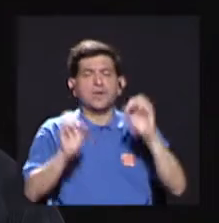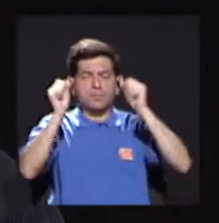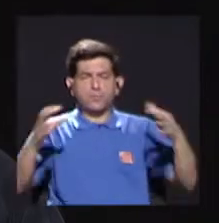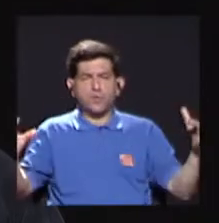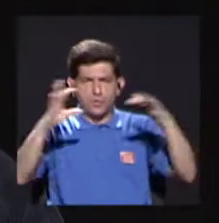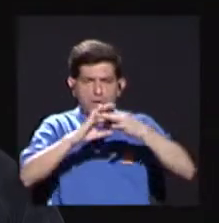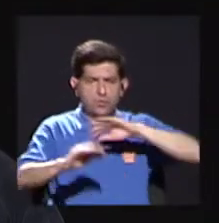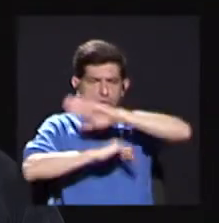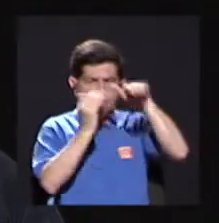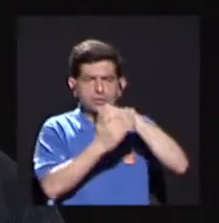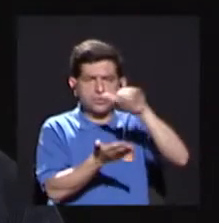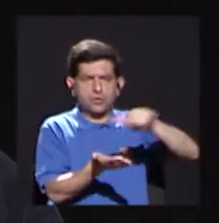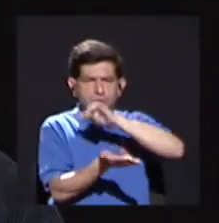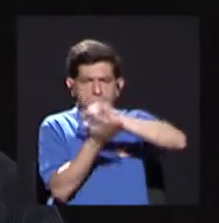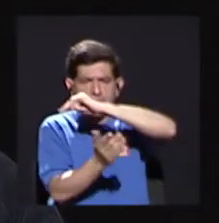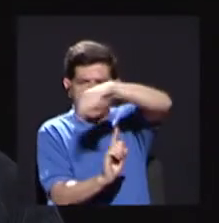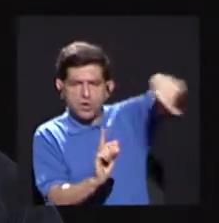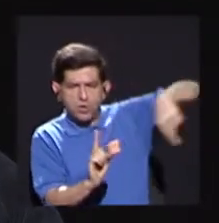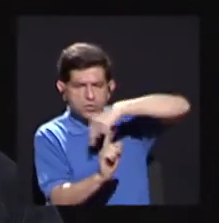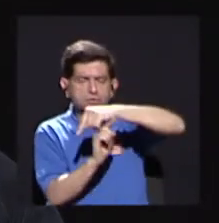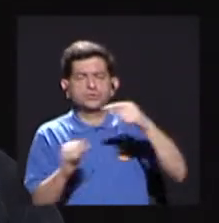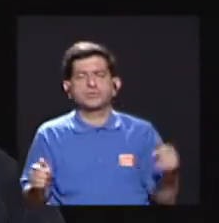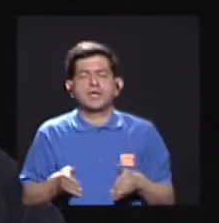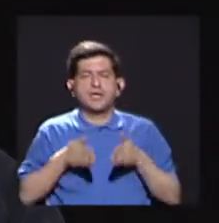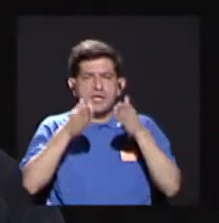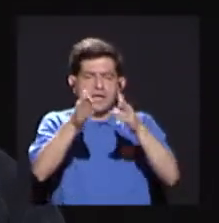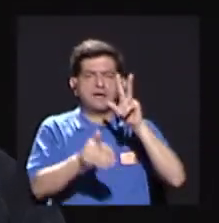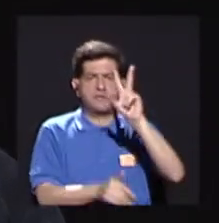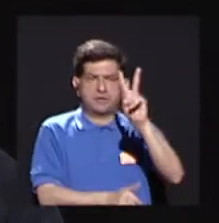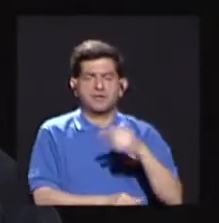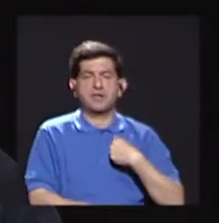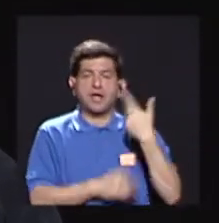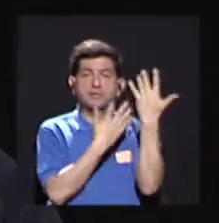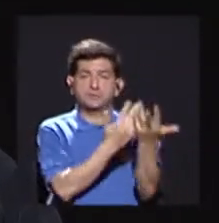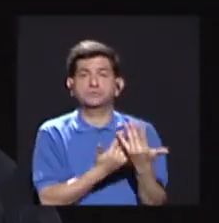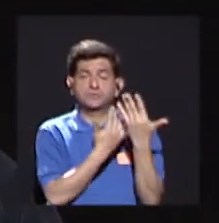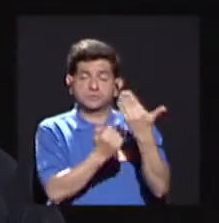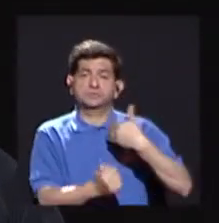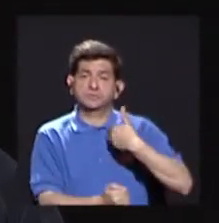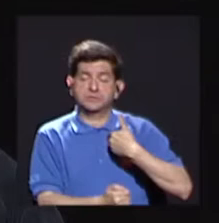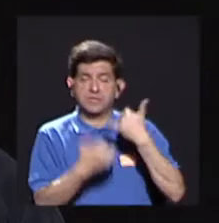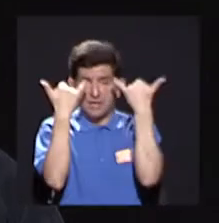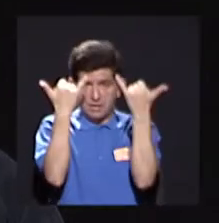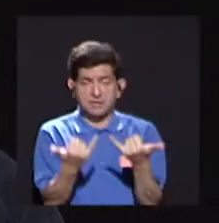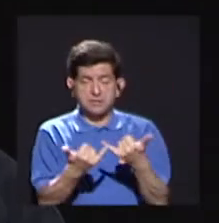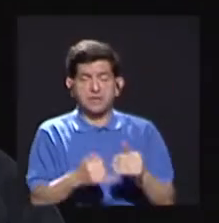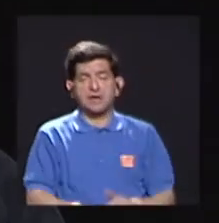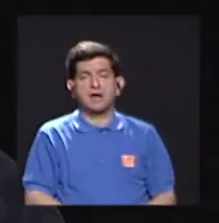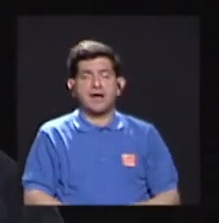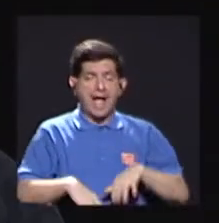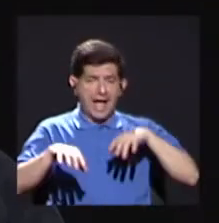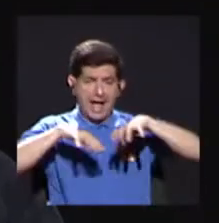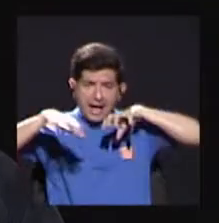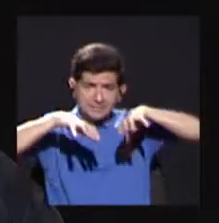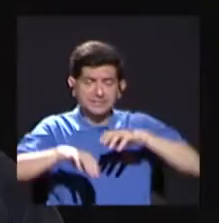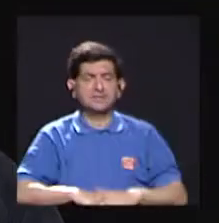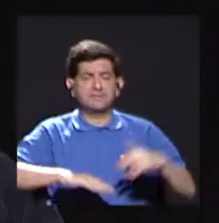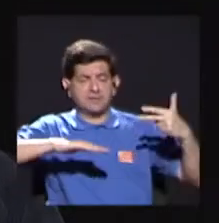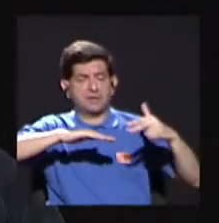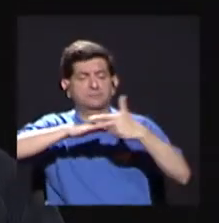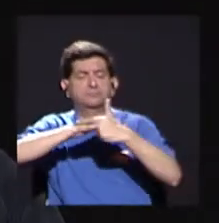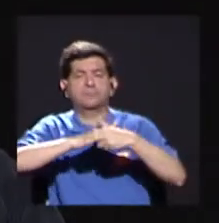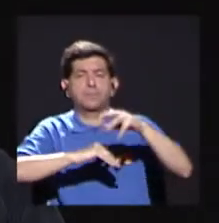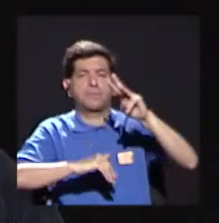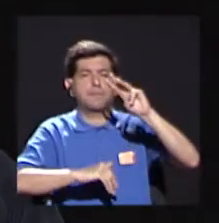la circunvalación con la ruta 32 yo esperaría que tengamos en movimientos en el muelle de moín